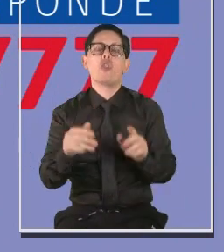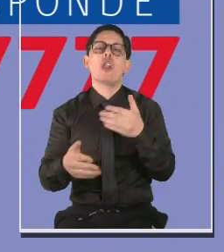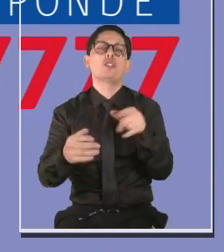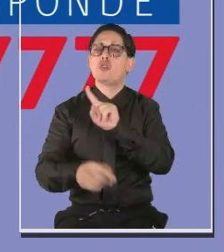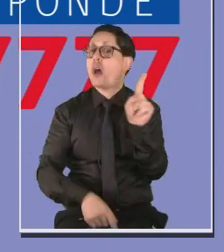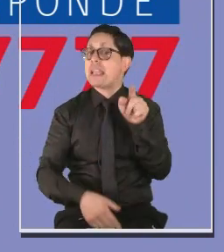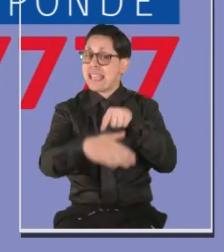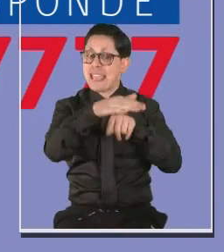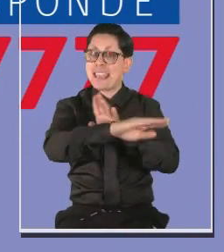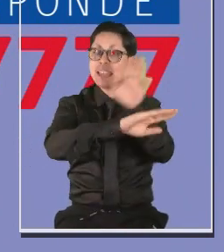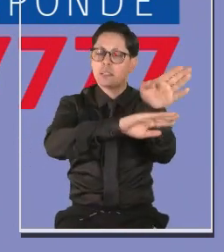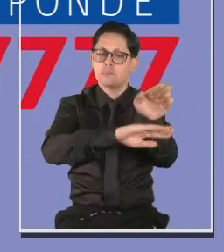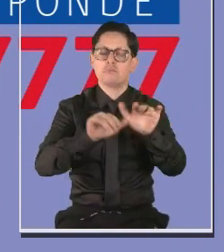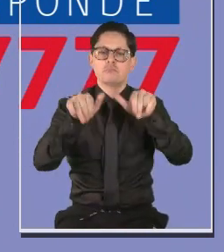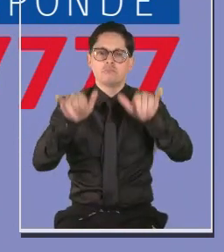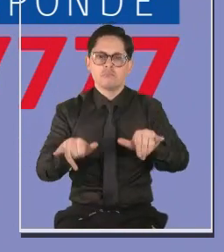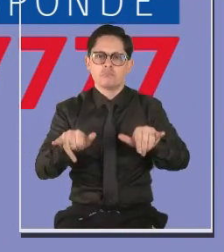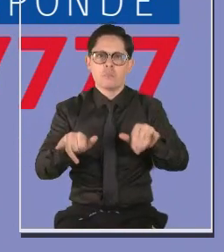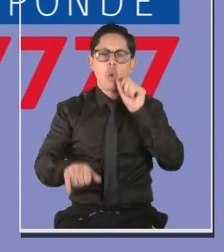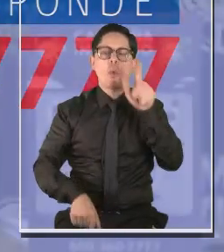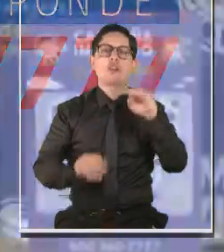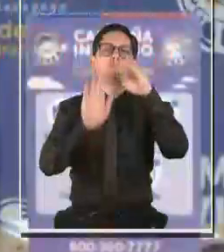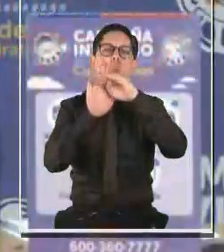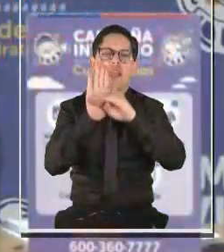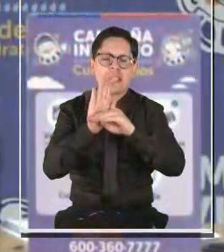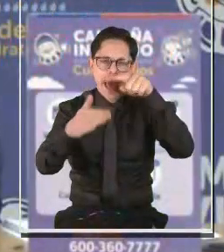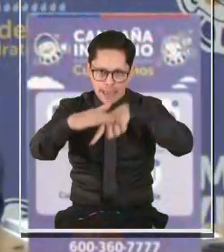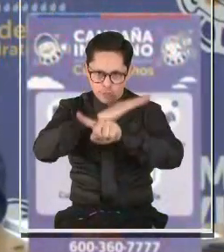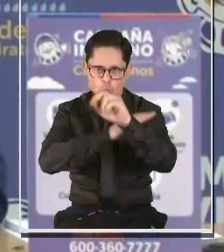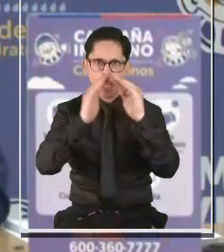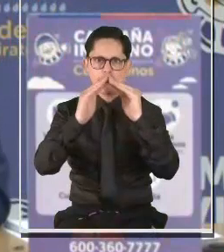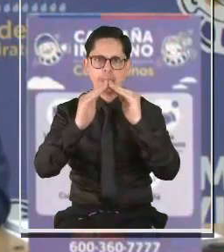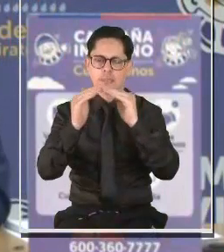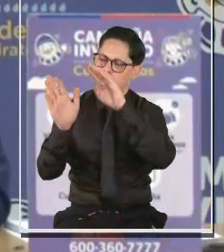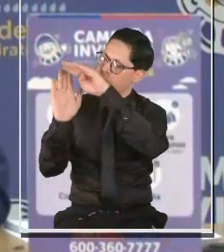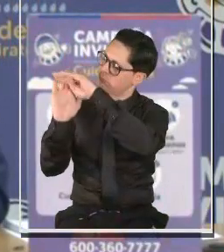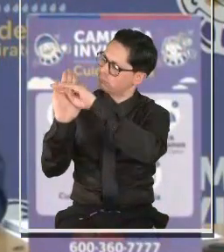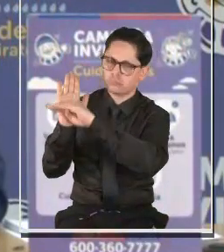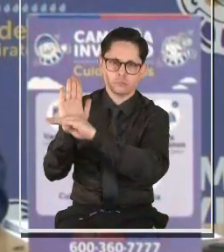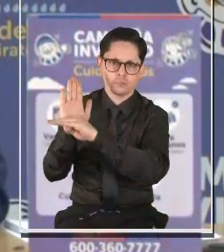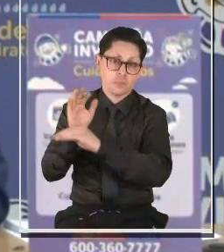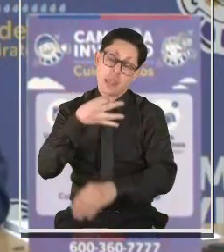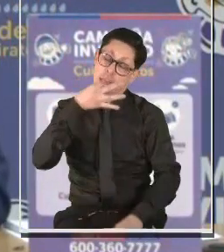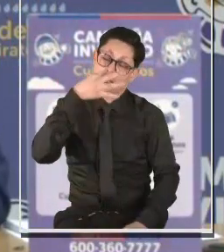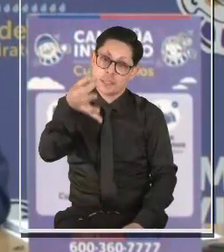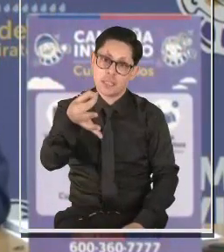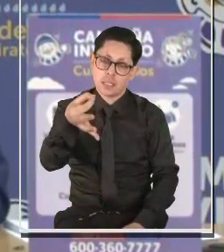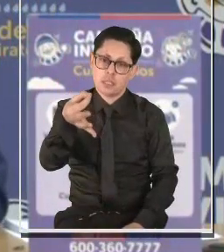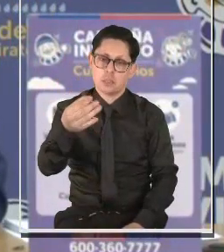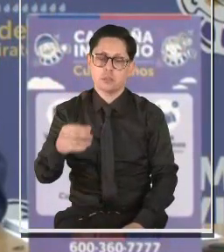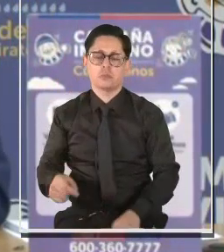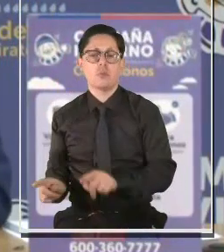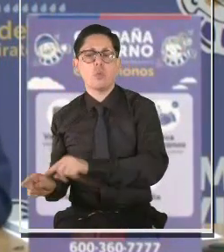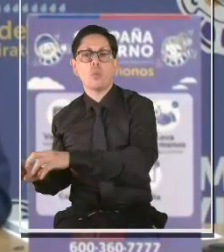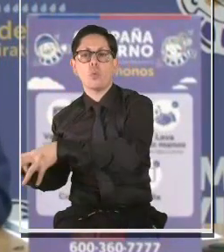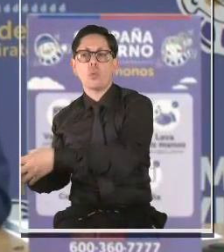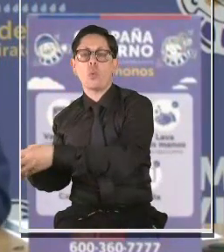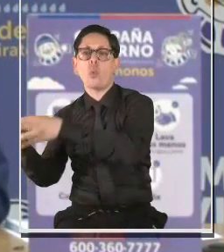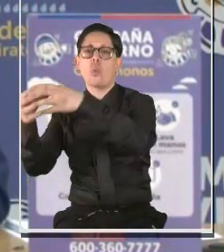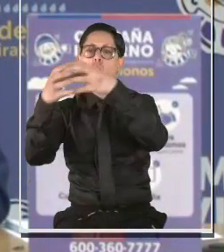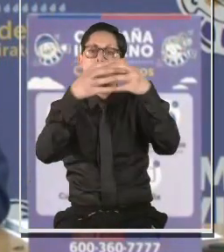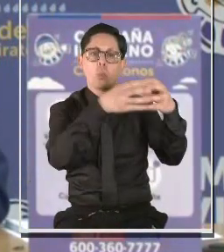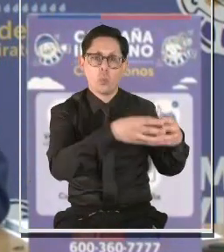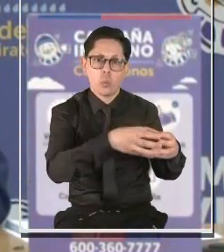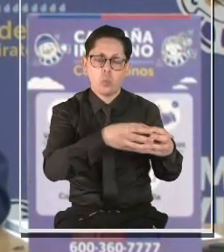Cuáles son las medidas que Podrías tomar para permanecer en casa nuevamente decirles que si hay desplazamiento que